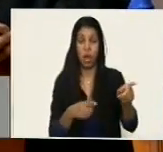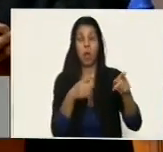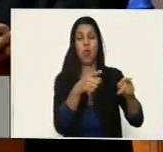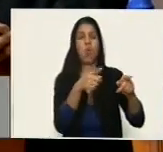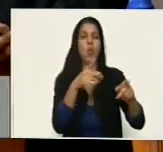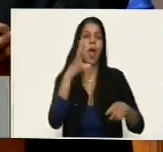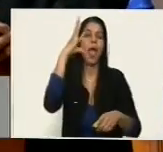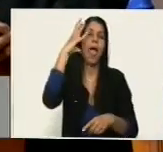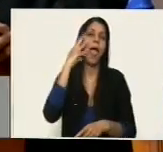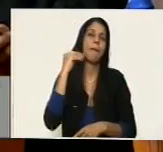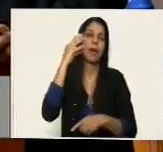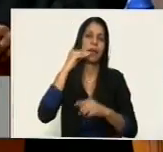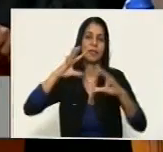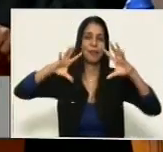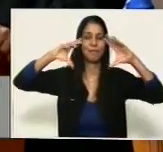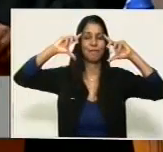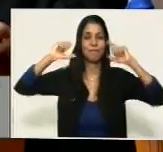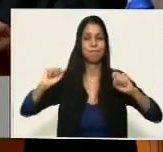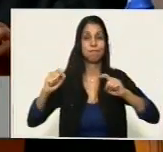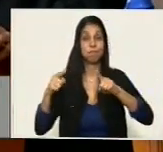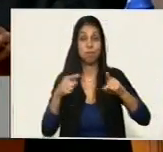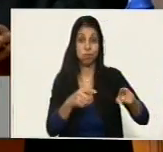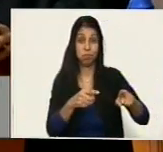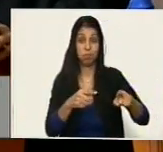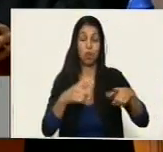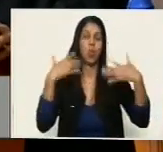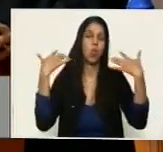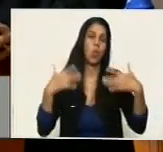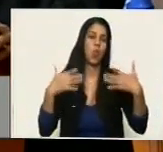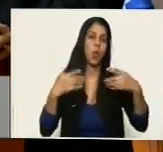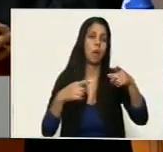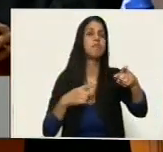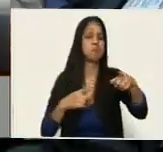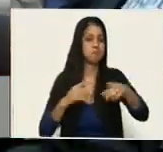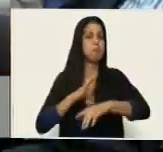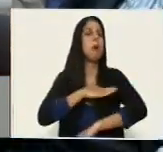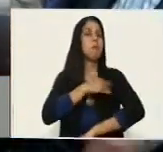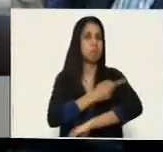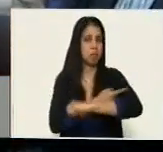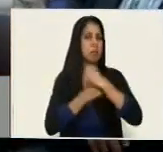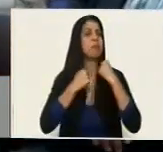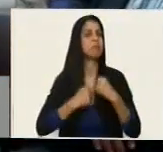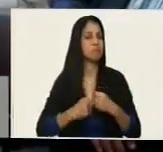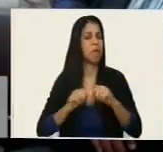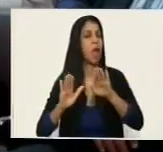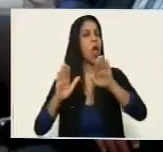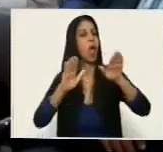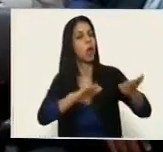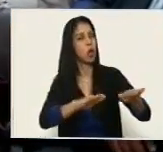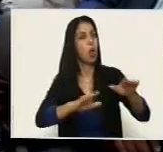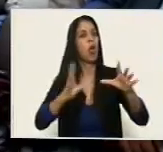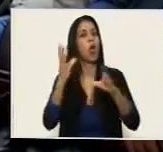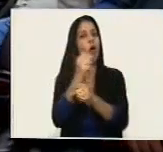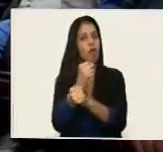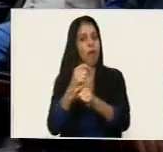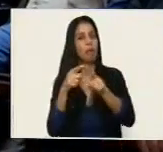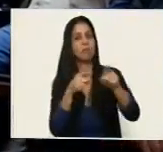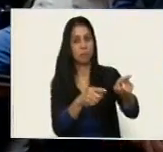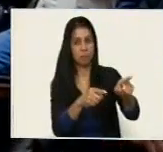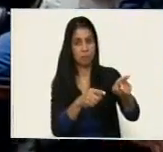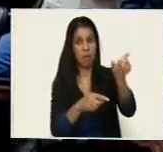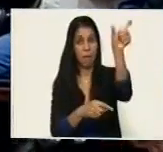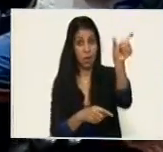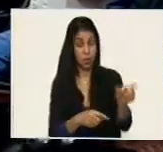amplia experiencia del compatriota Jesús Faría lo hace acreedor de nuestra confianza para